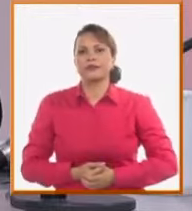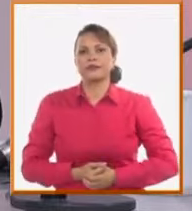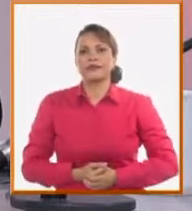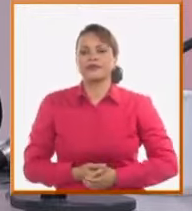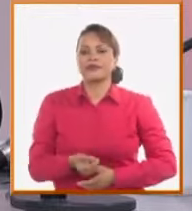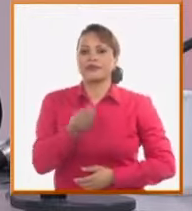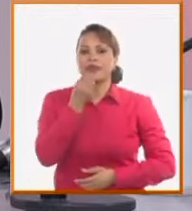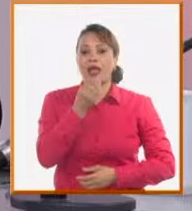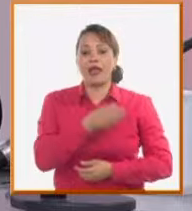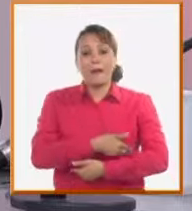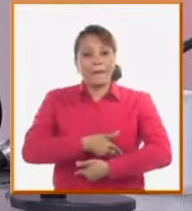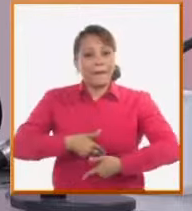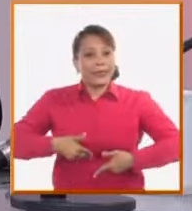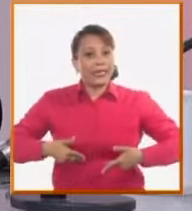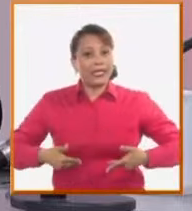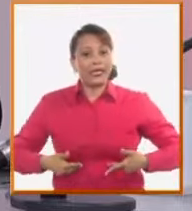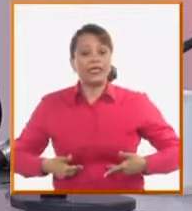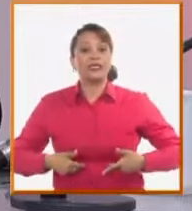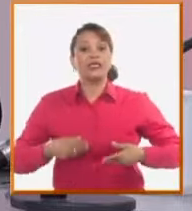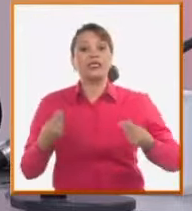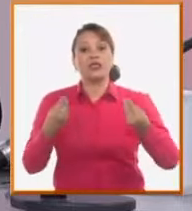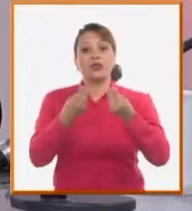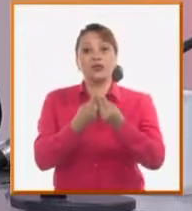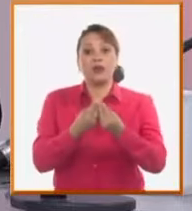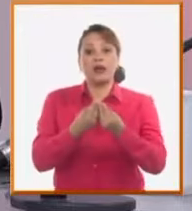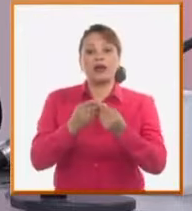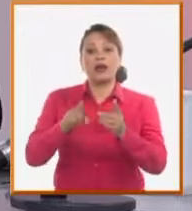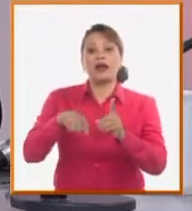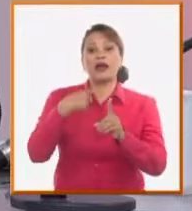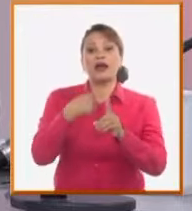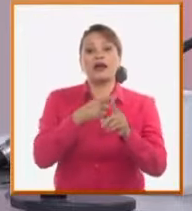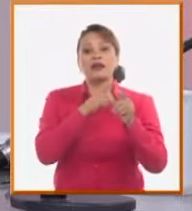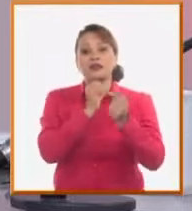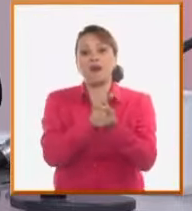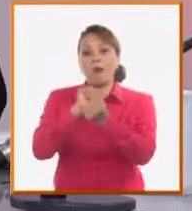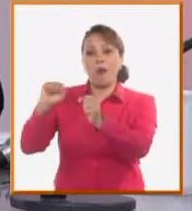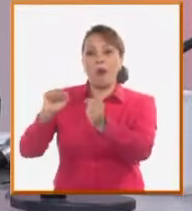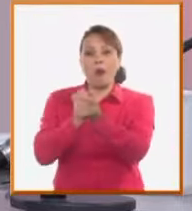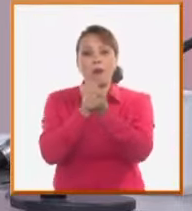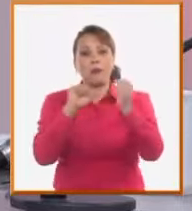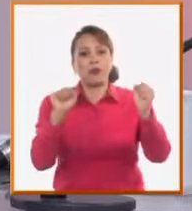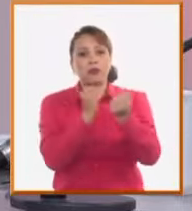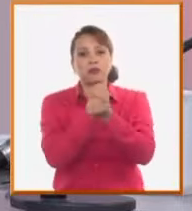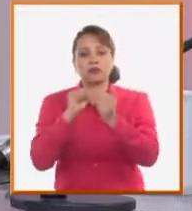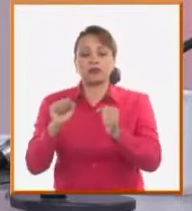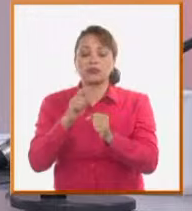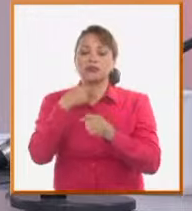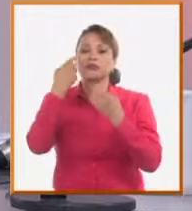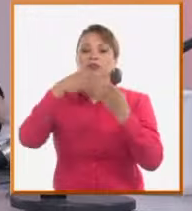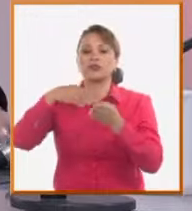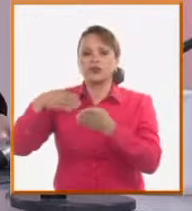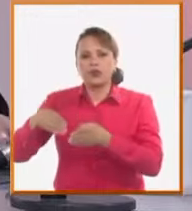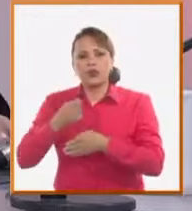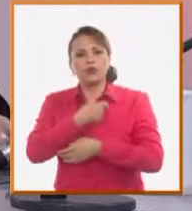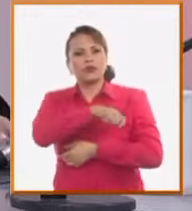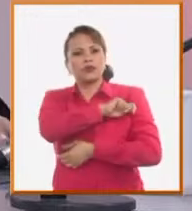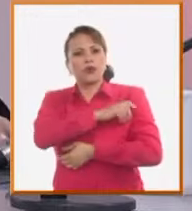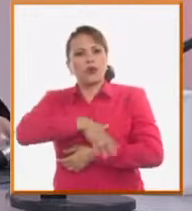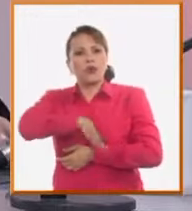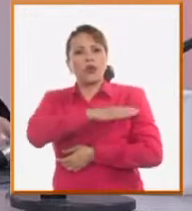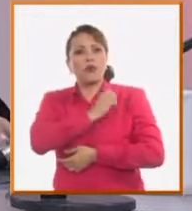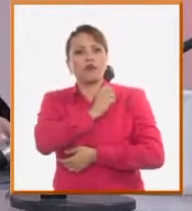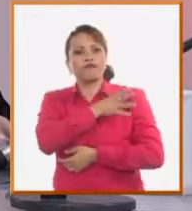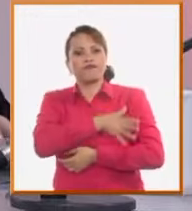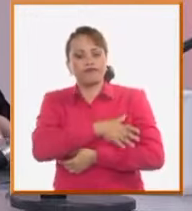hambruna generalizada acompañada de los violentos bombardeos, del asesinato del pueblo palestino, y que, como decía,